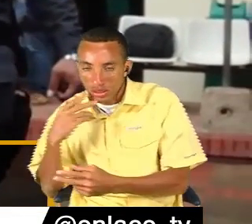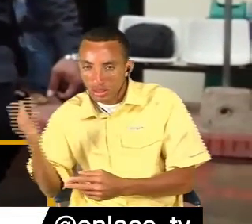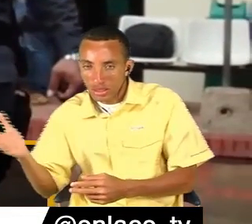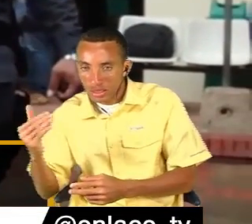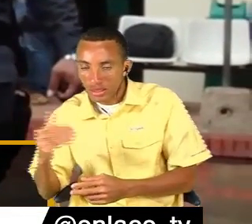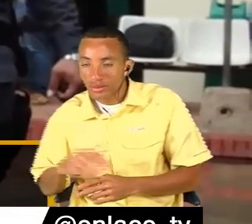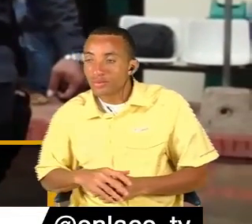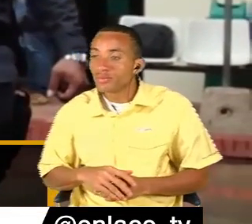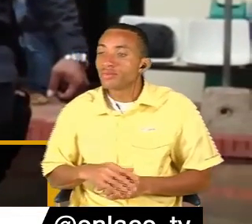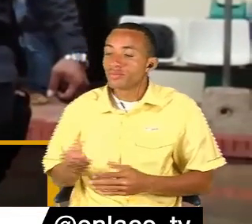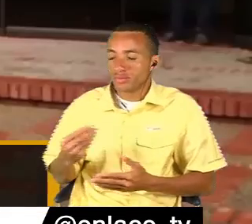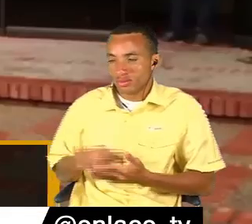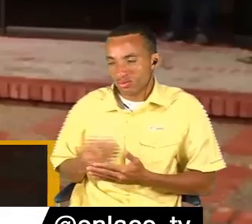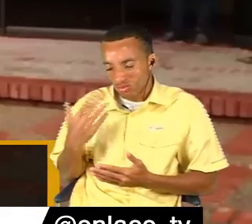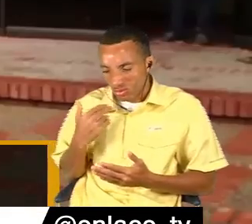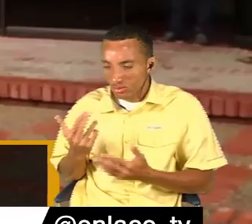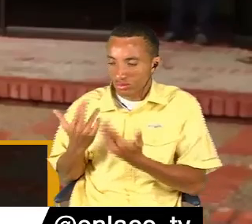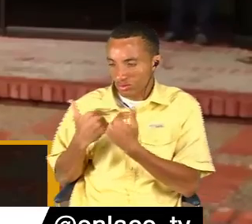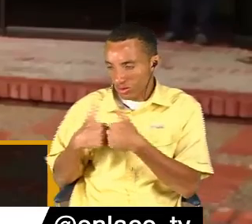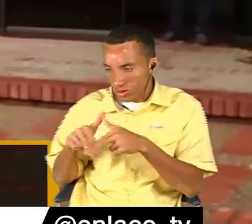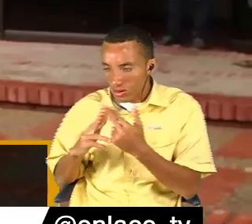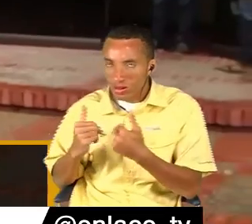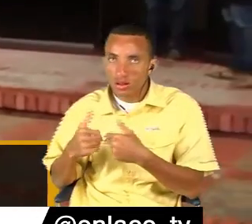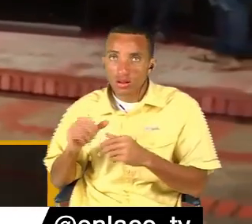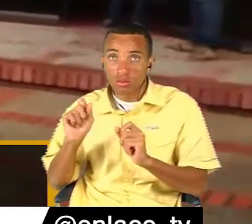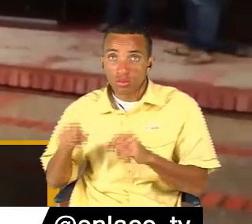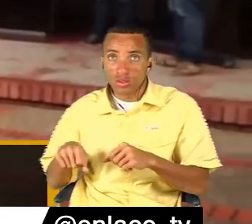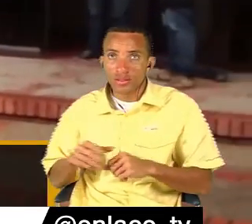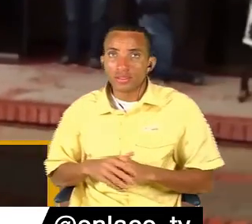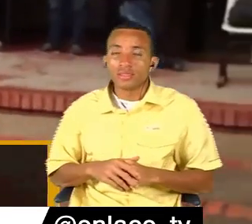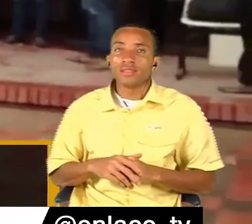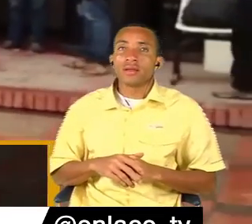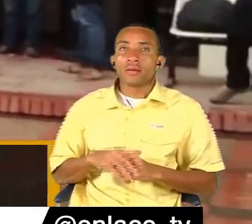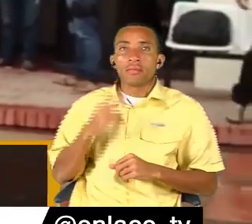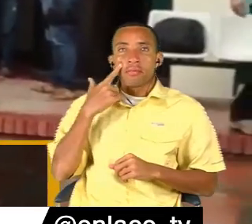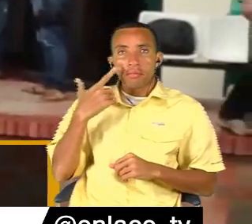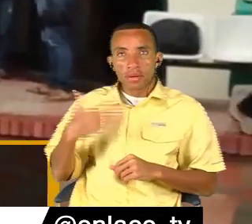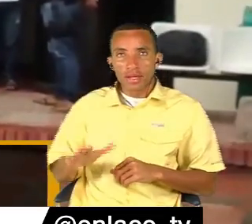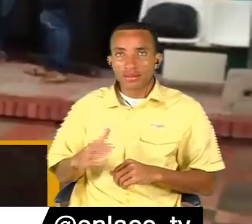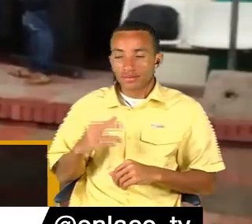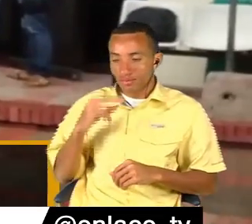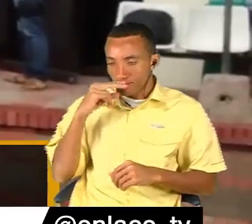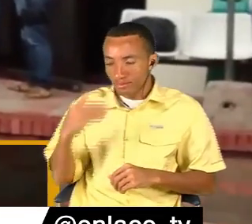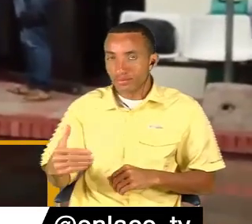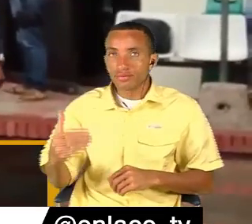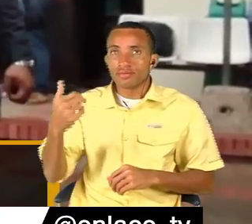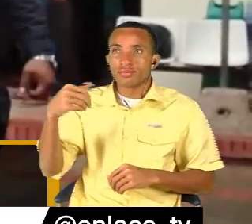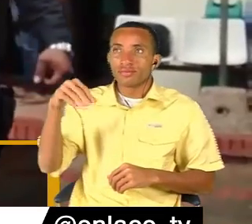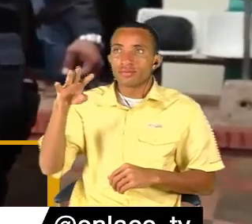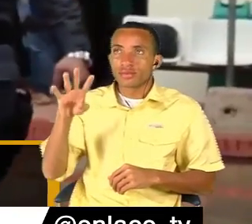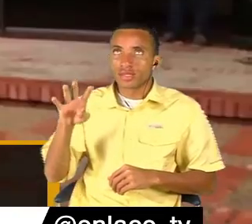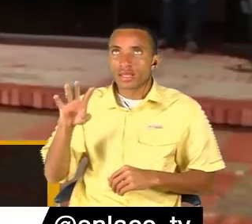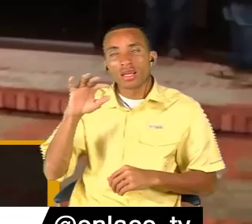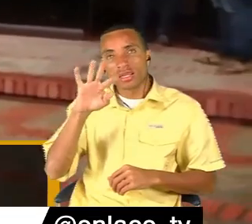mantener acto sexual con ellas. Al parecer, las víctimas eran menores de 14